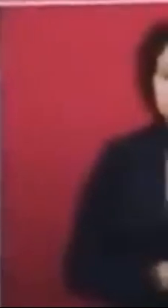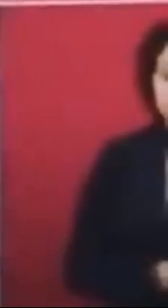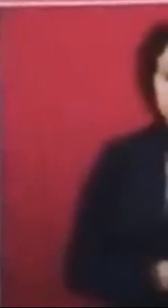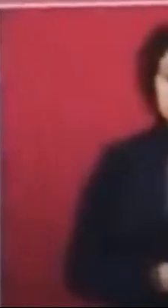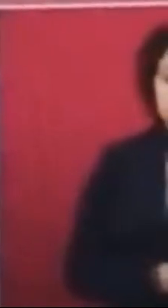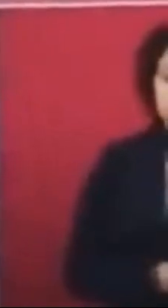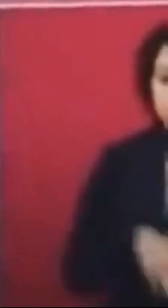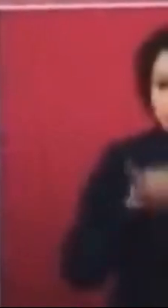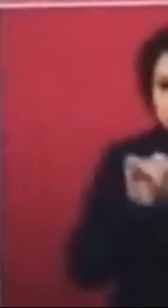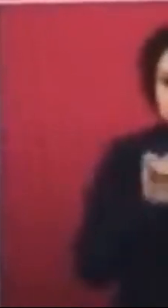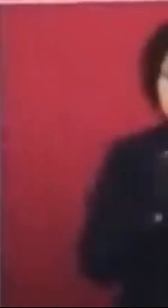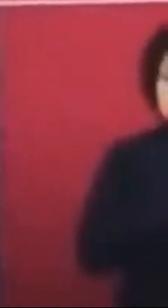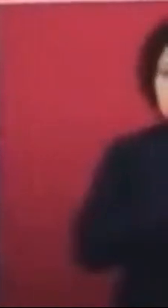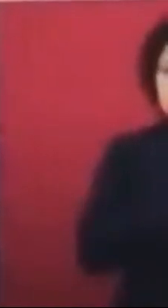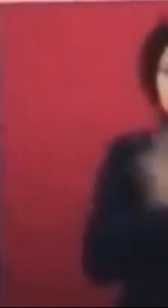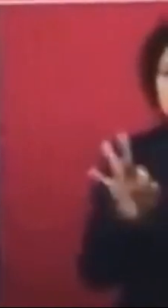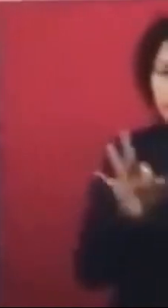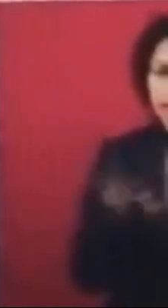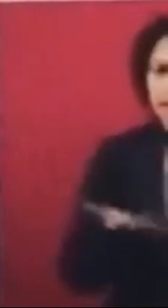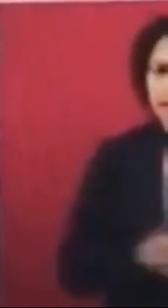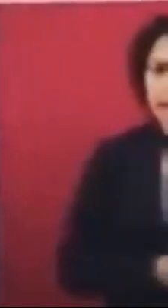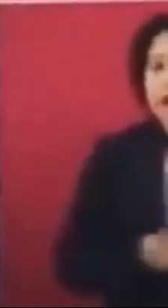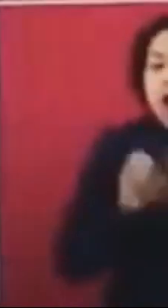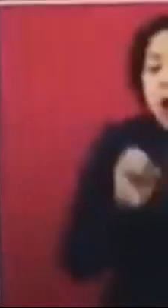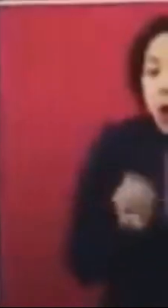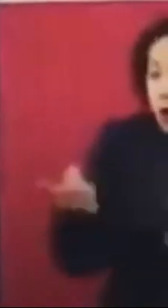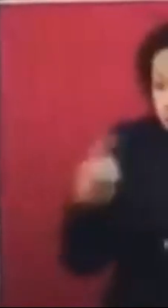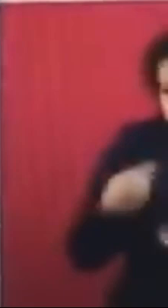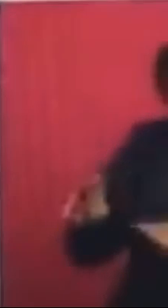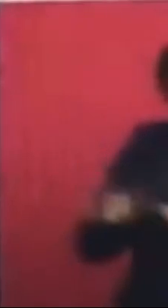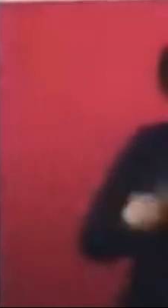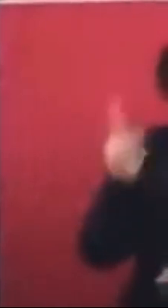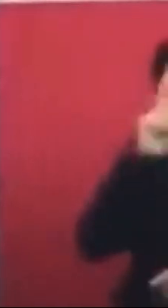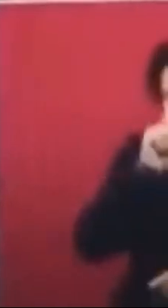Podrían hacerlo, o que nos recomienden